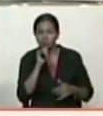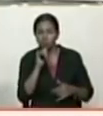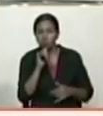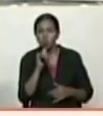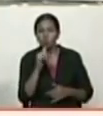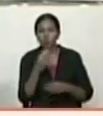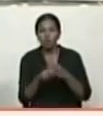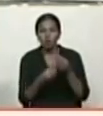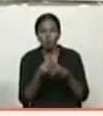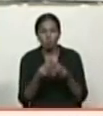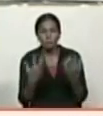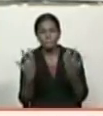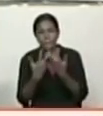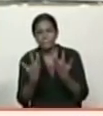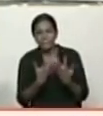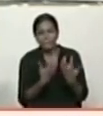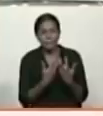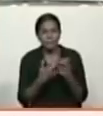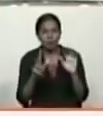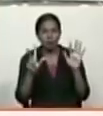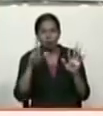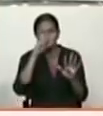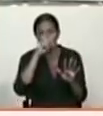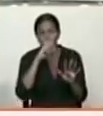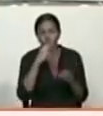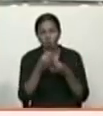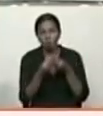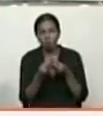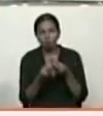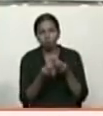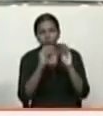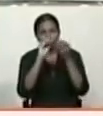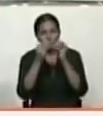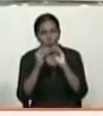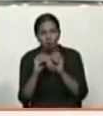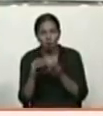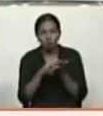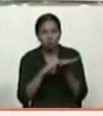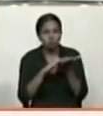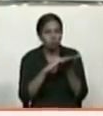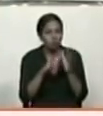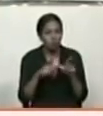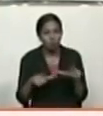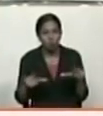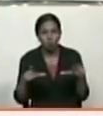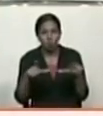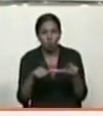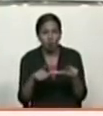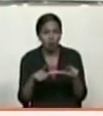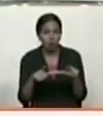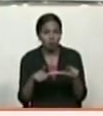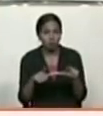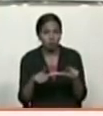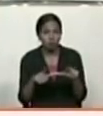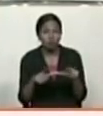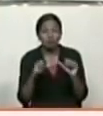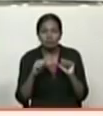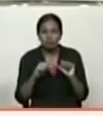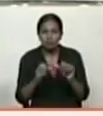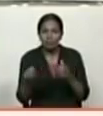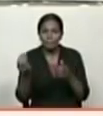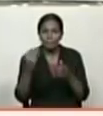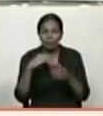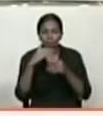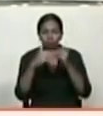cómo fue esta batalla, de cómo han recuperado los espacios, el territorio. Aún es una guerra en proceso, pero